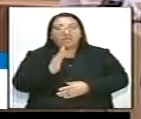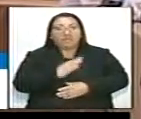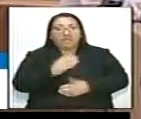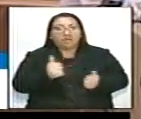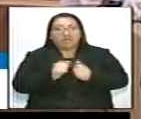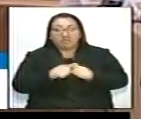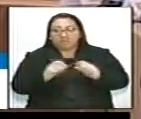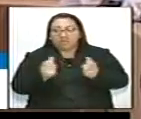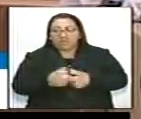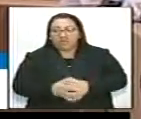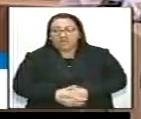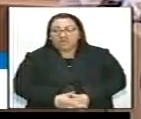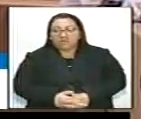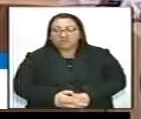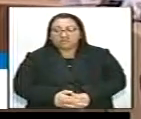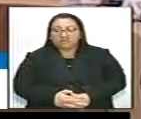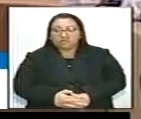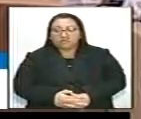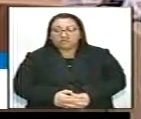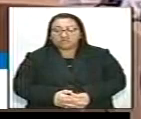comisión.